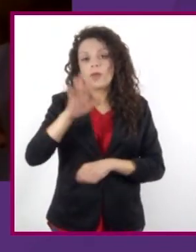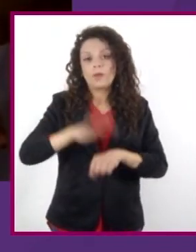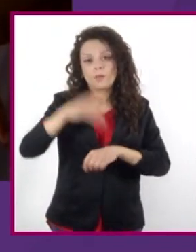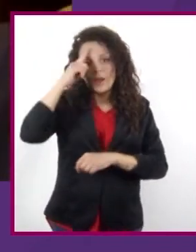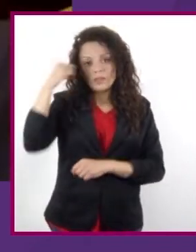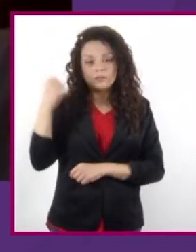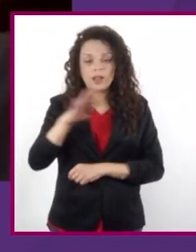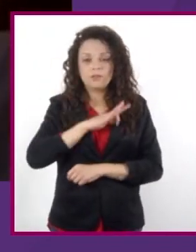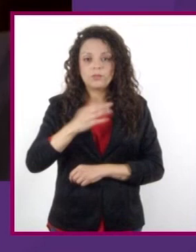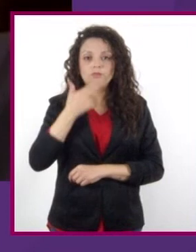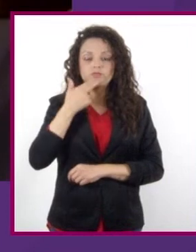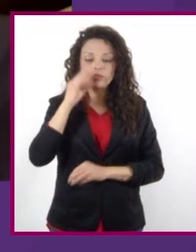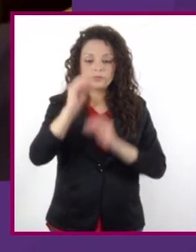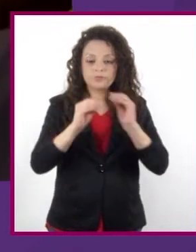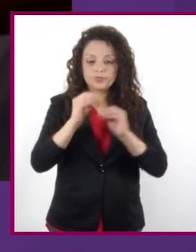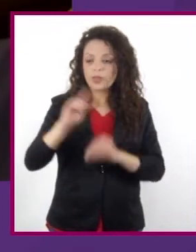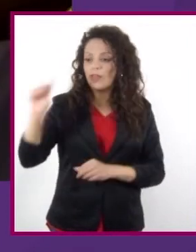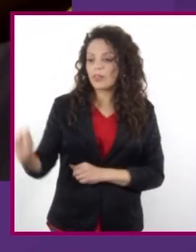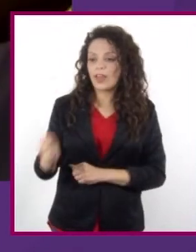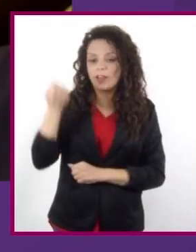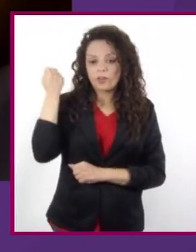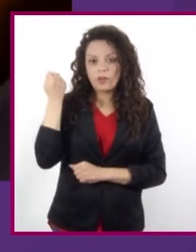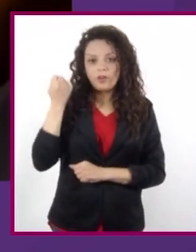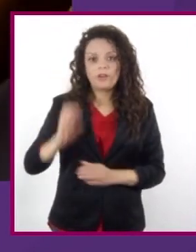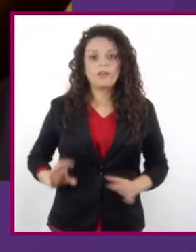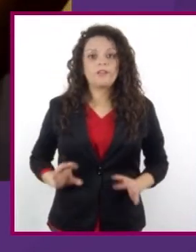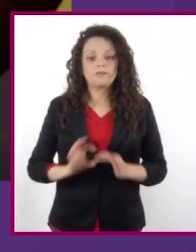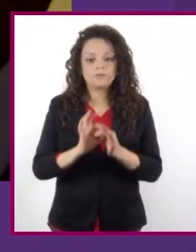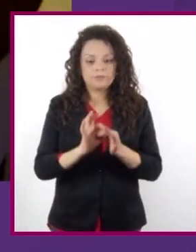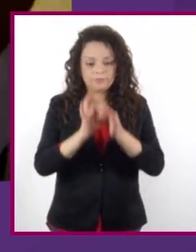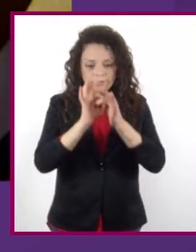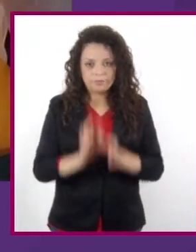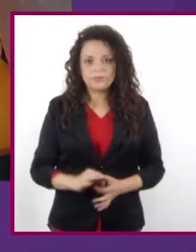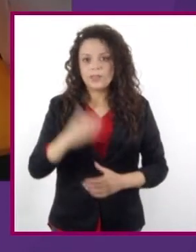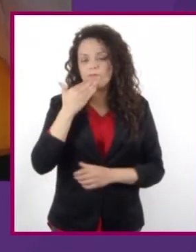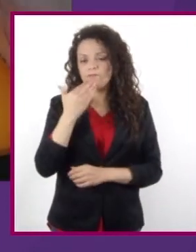distintos elementos tecnológicos y coordinados de modo acorde.